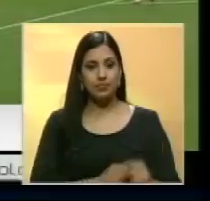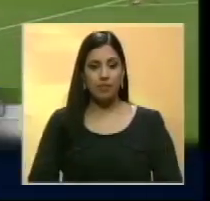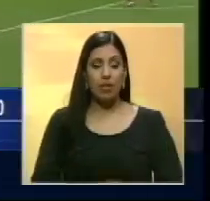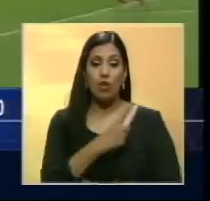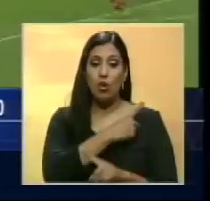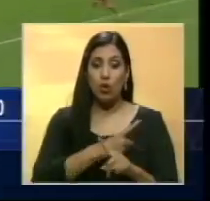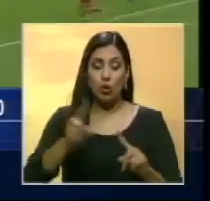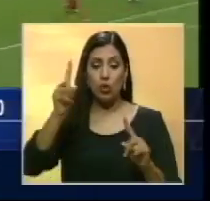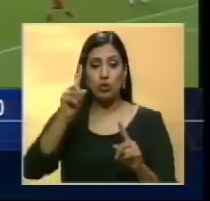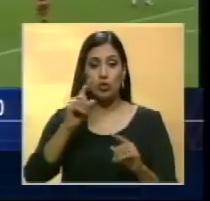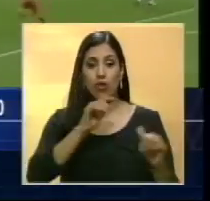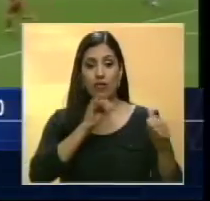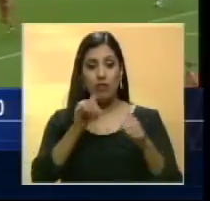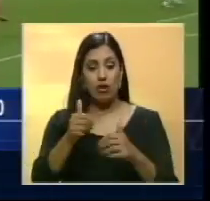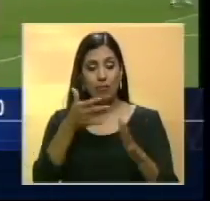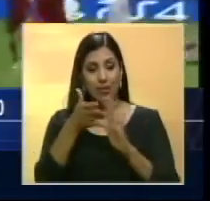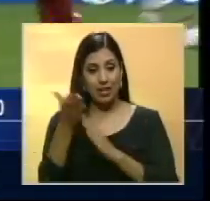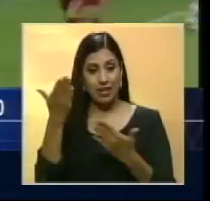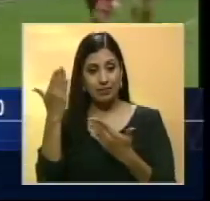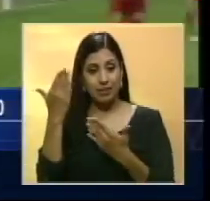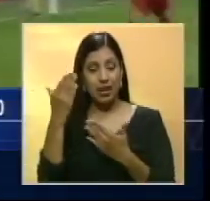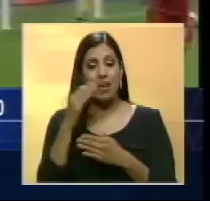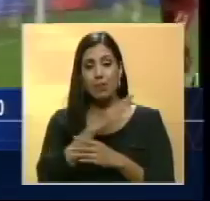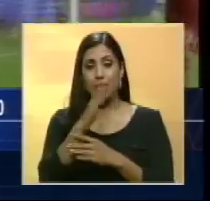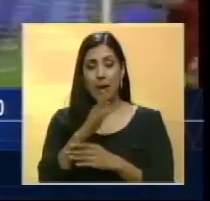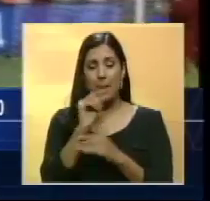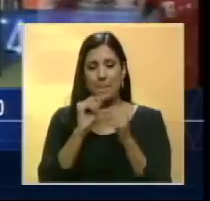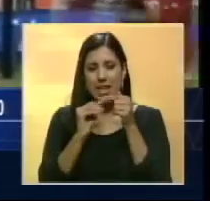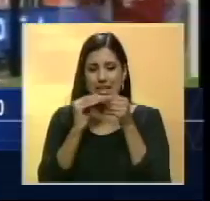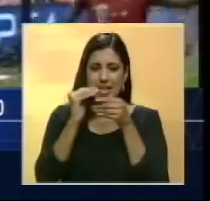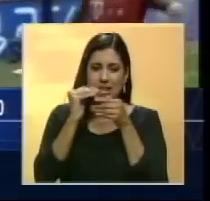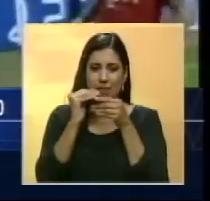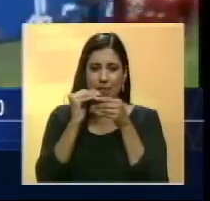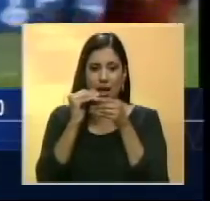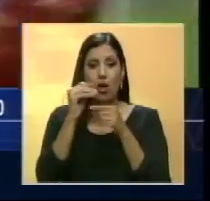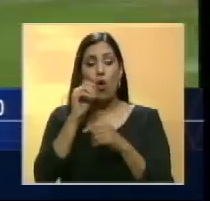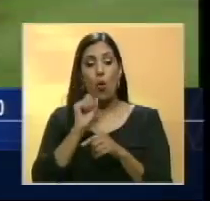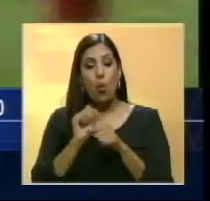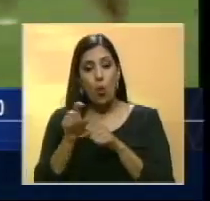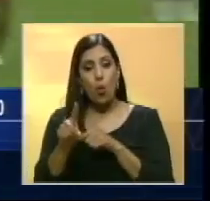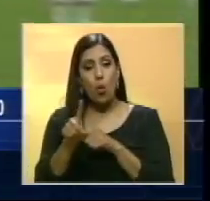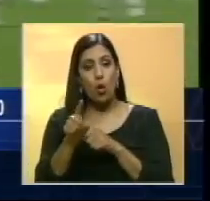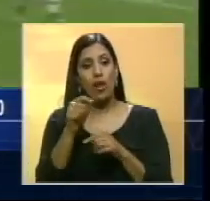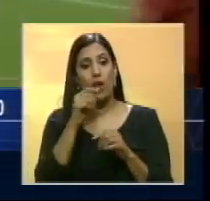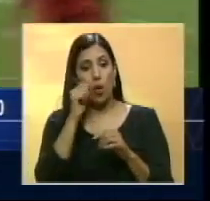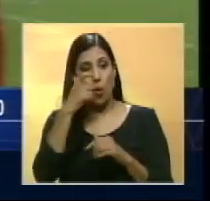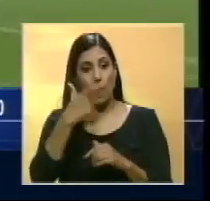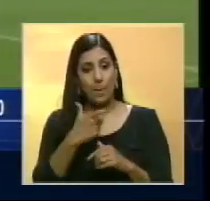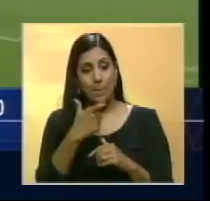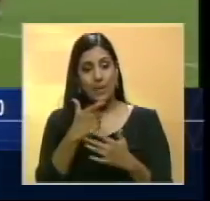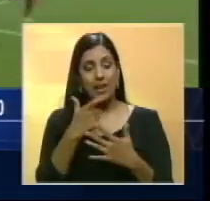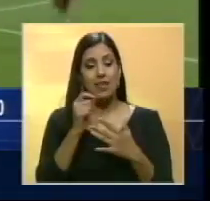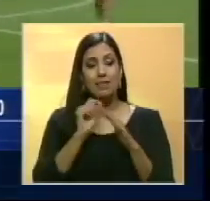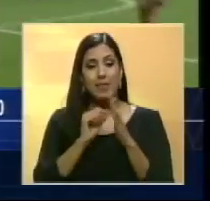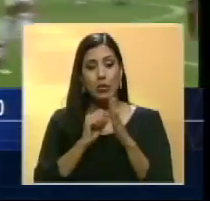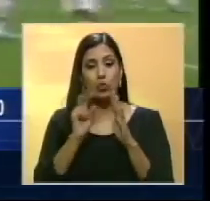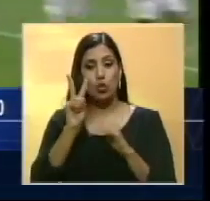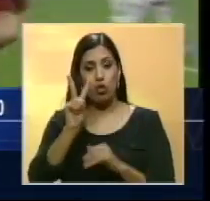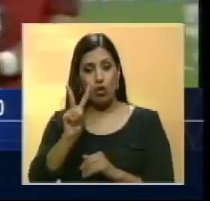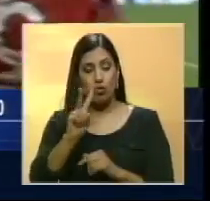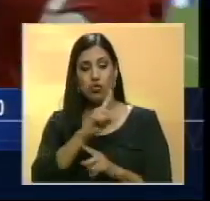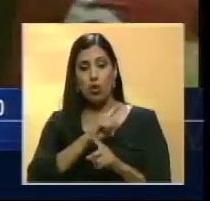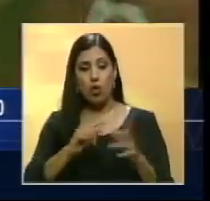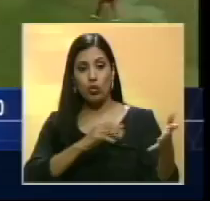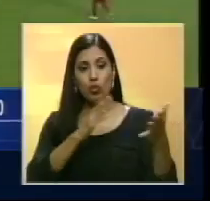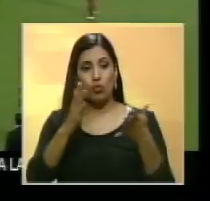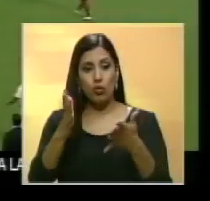Y en el otro duelo de la jornada, el Bayern de Múnich venció por la mínima al Benfica. Un gol de Camerino de Arturo Vidal en el minuto 2 le dio el